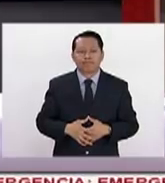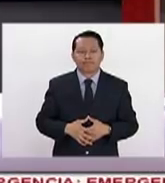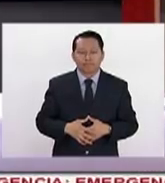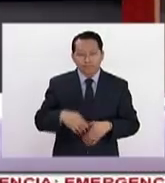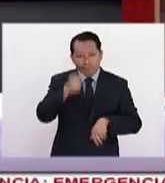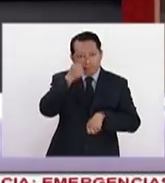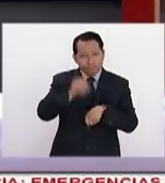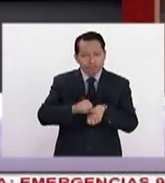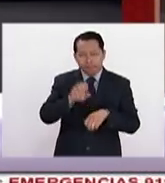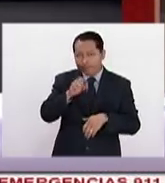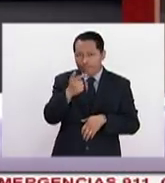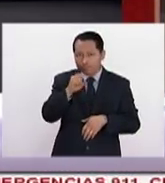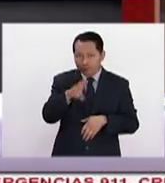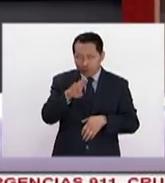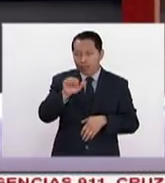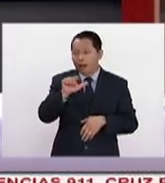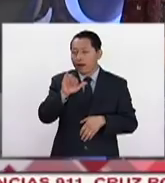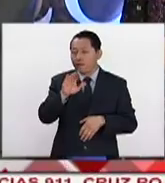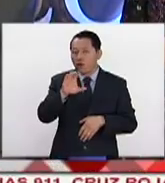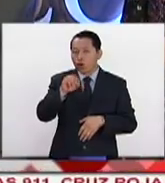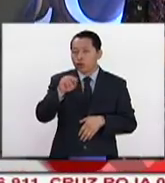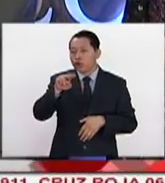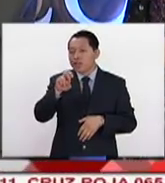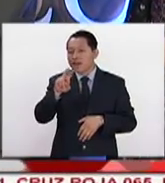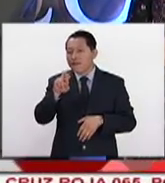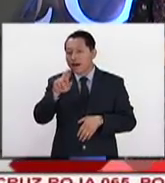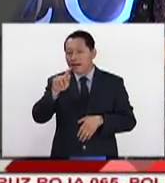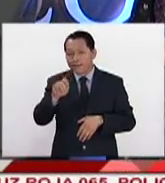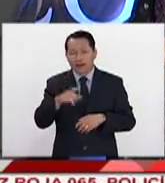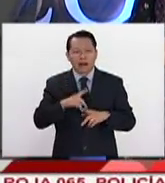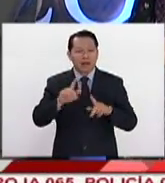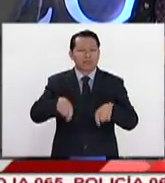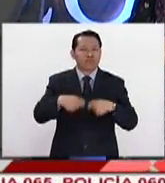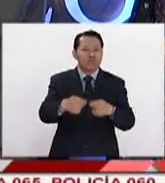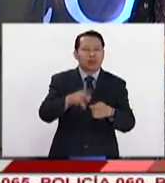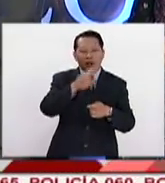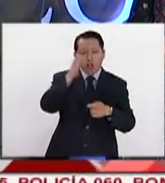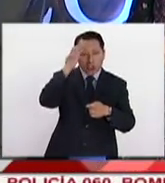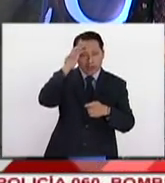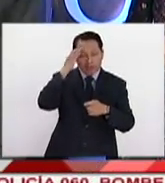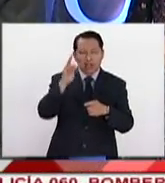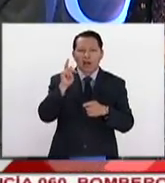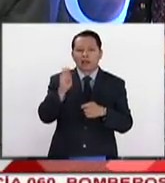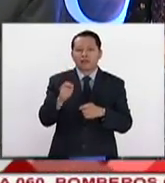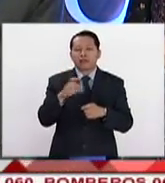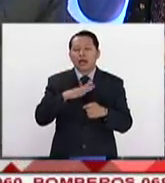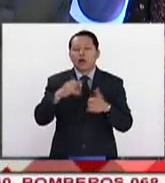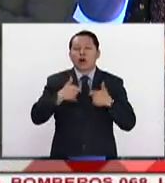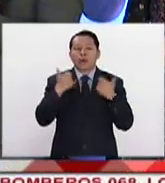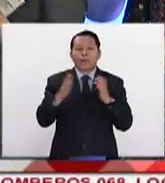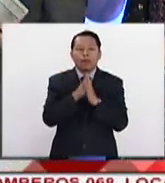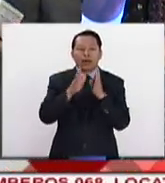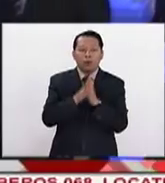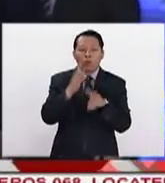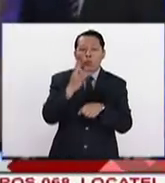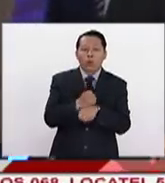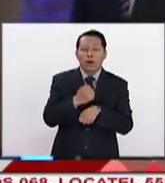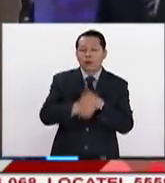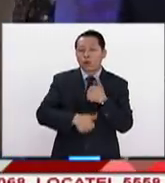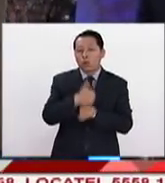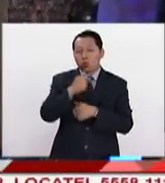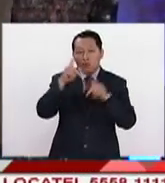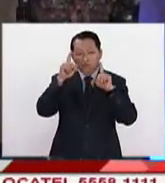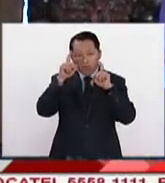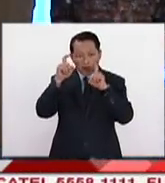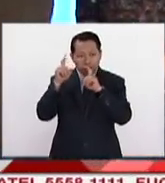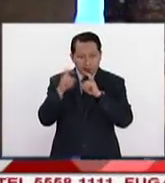El secretario de Gobernación, Alfonso Navarrete Prida, entregó reconocimientos a los jóvenes que participaron en el 4º Concurso Nacional de